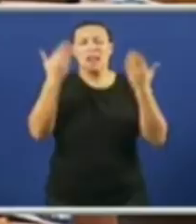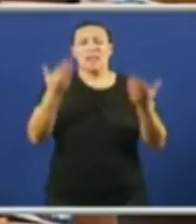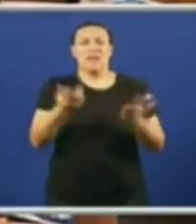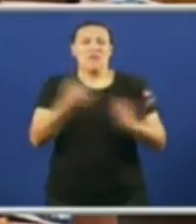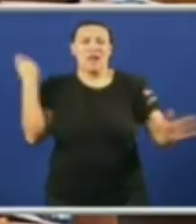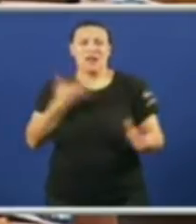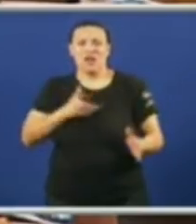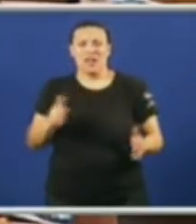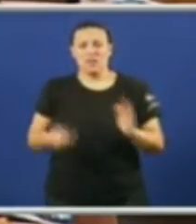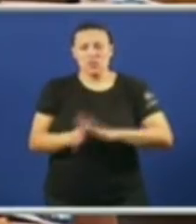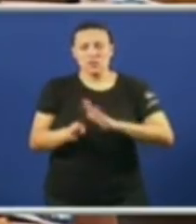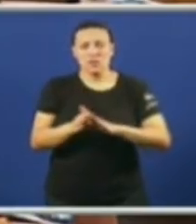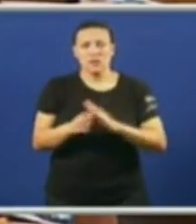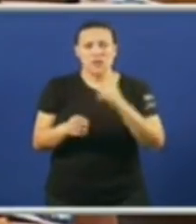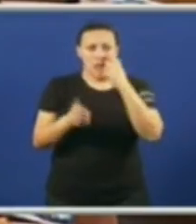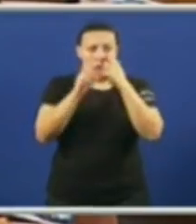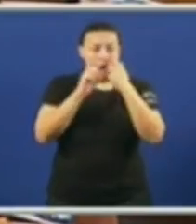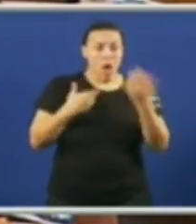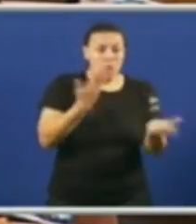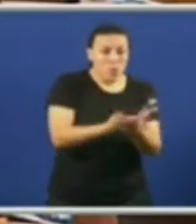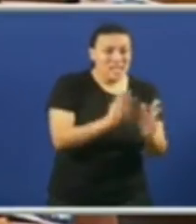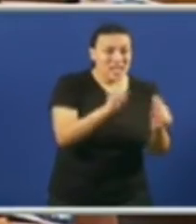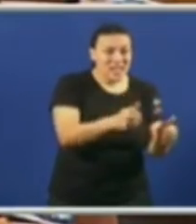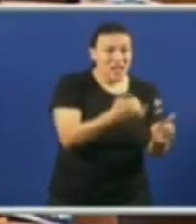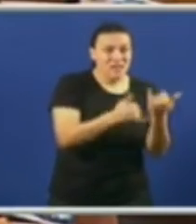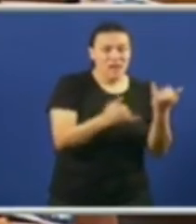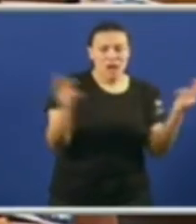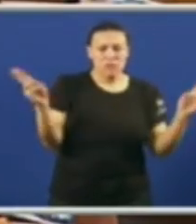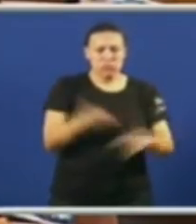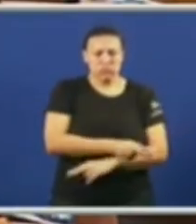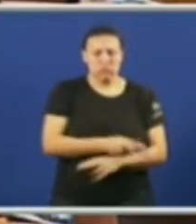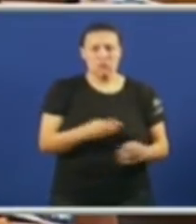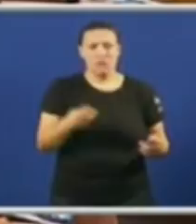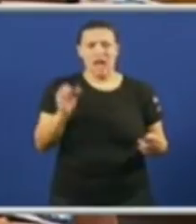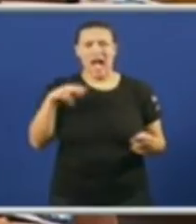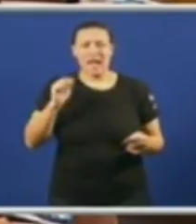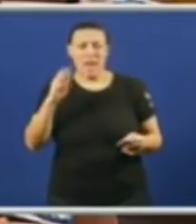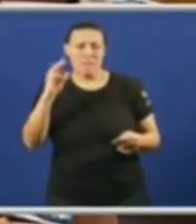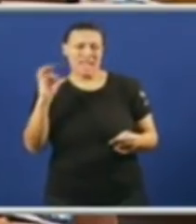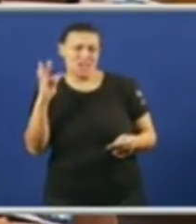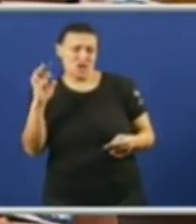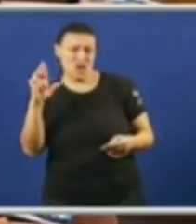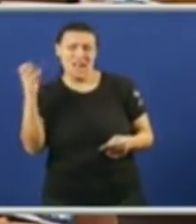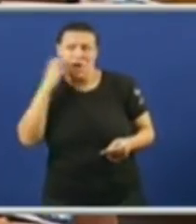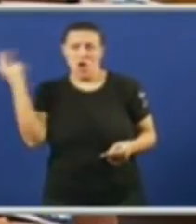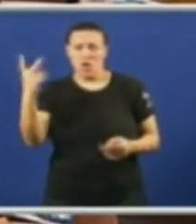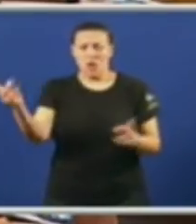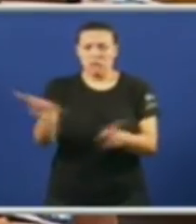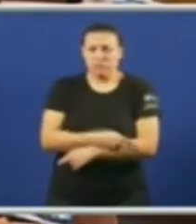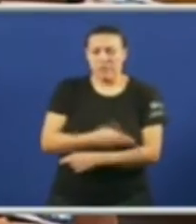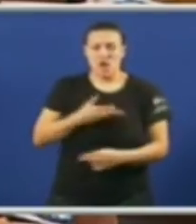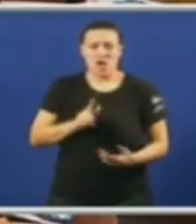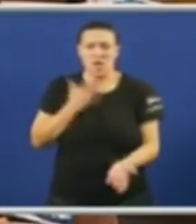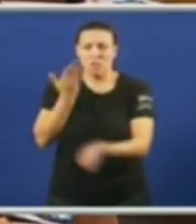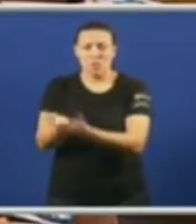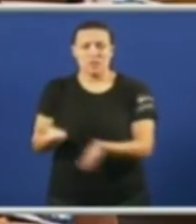aplaudir, señor Feijóo, cando vetou esta iniciativa o señor Rajoy e a señora Ana Pastor. En todo caso, mire, sabe o que ten vostede